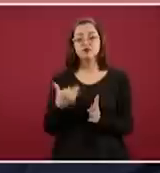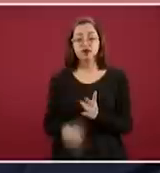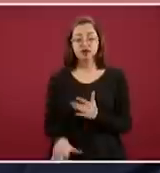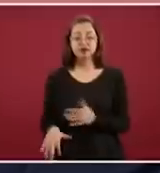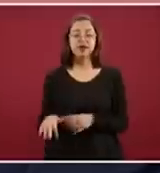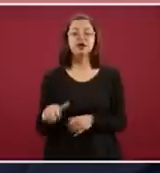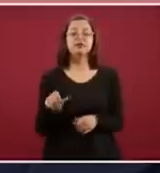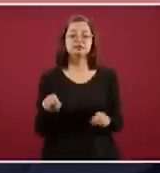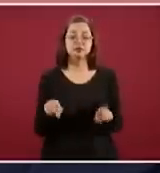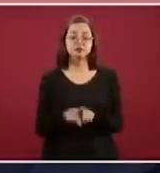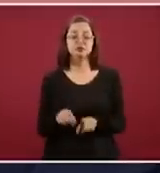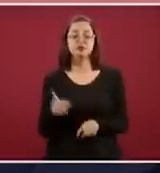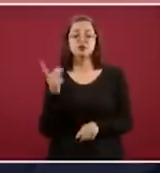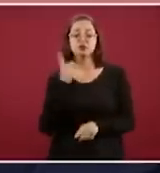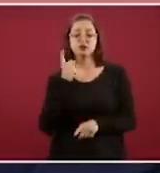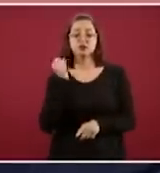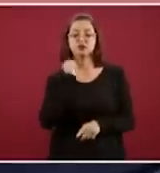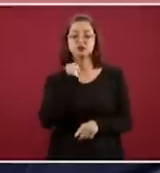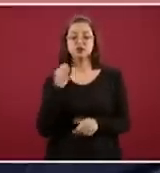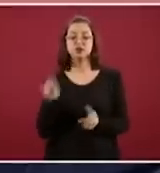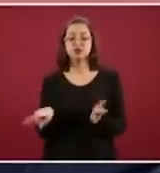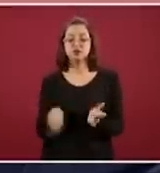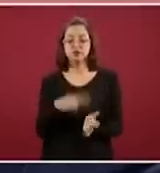Congreso ratifique.